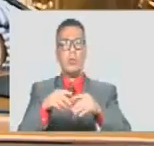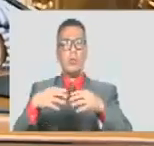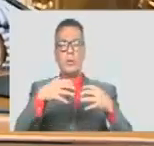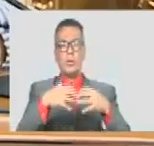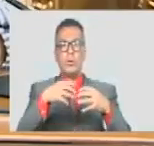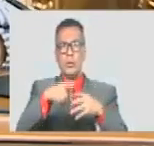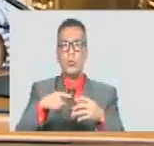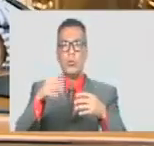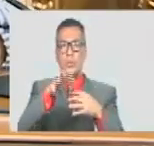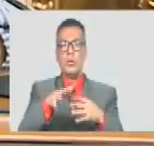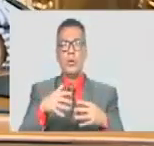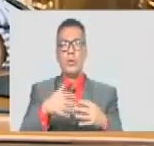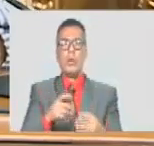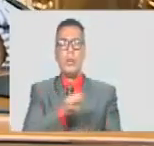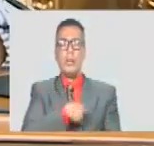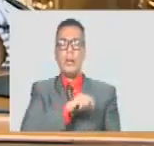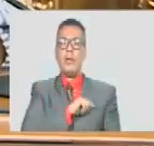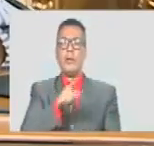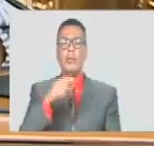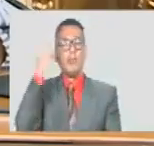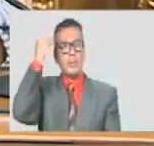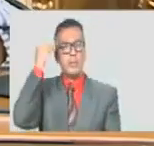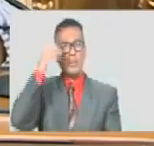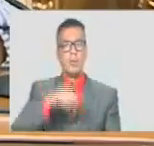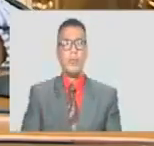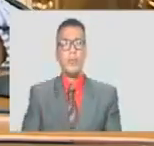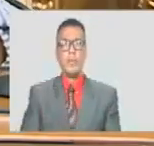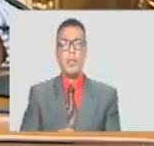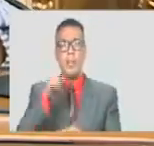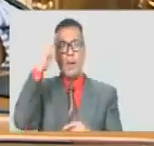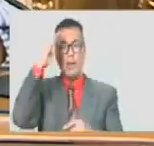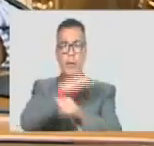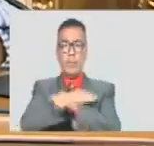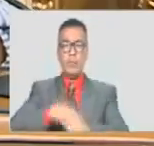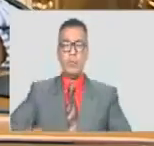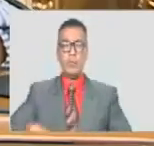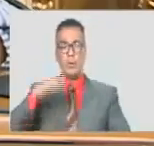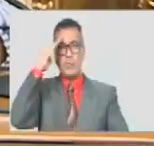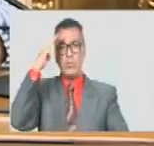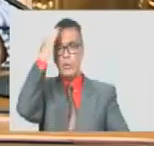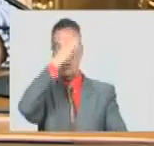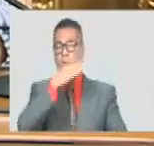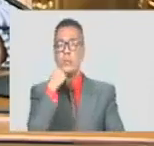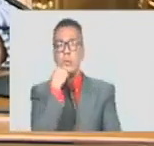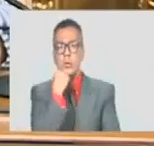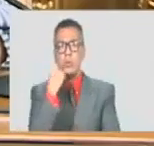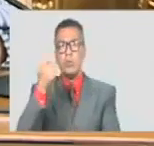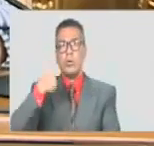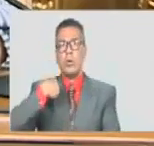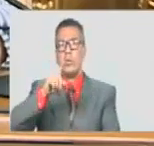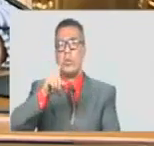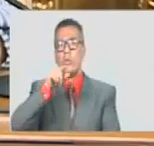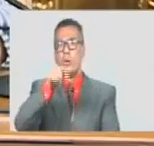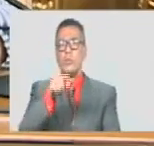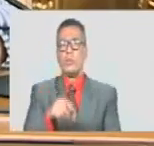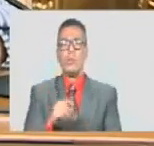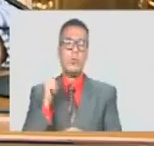embates del imperialismo español. Considerando que el generalísimo Francisco de Miranda tuvo una